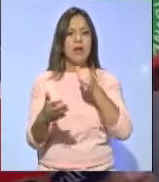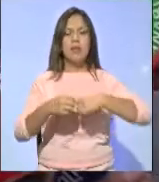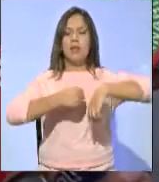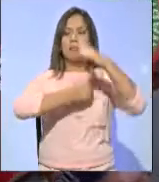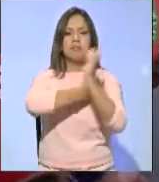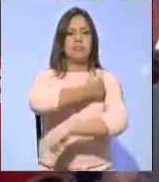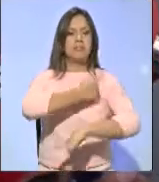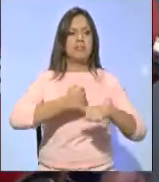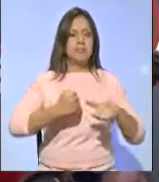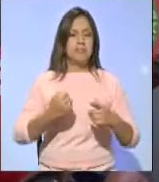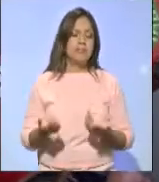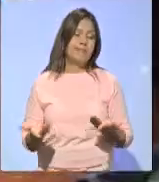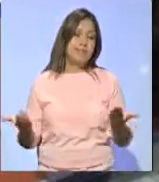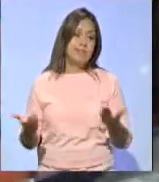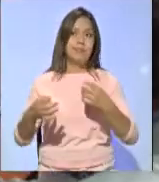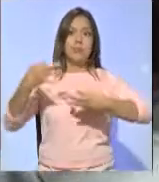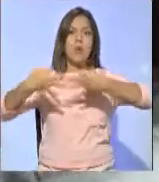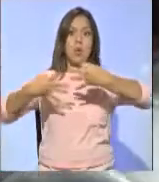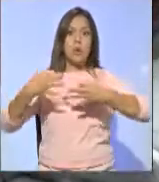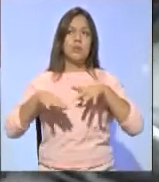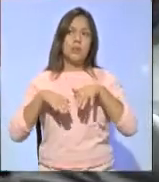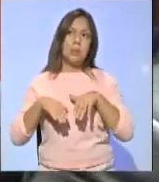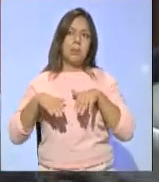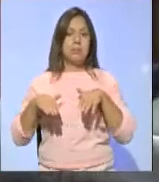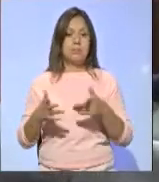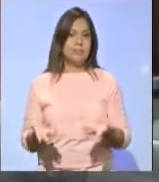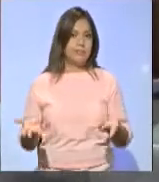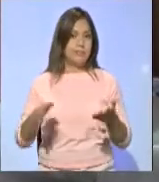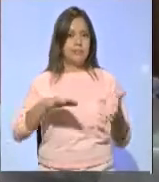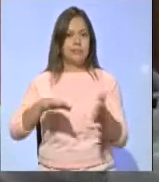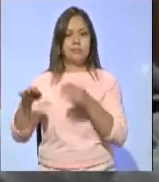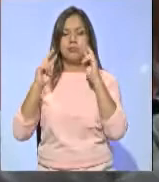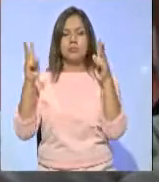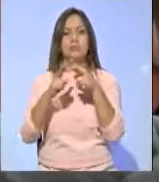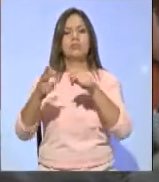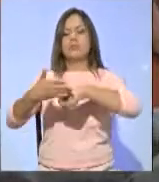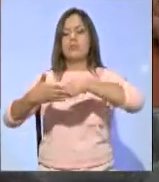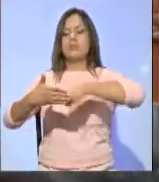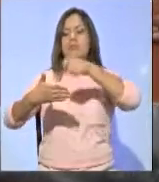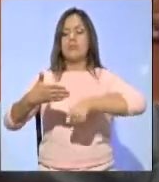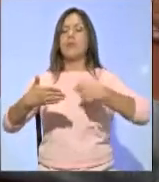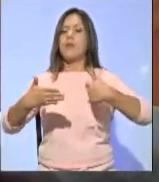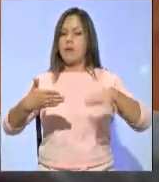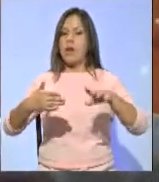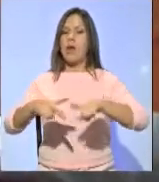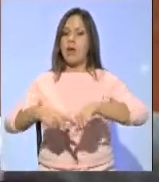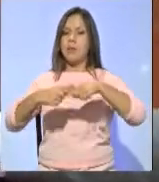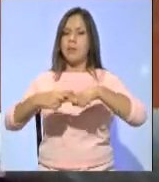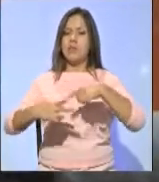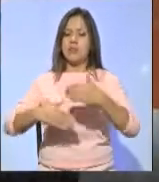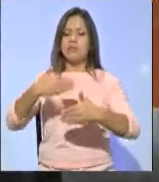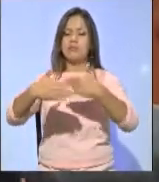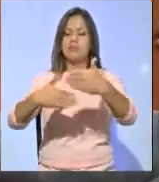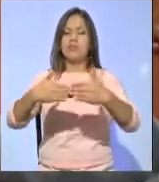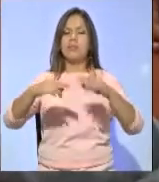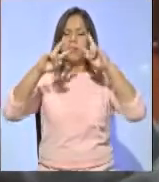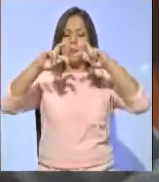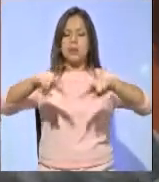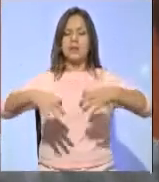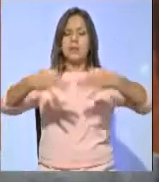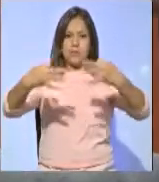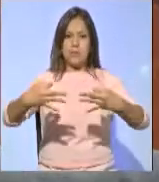en el plano de los jueces. En el reconocimiento de la firma y rúbrica, inicia formalmente el proceso de investigación. Ricardo Bravo,